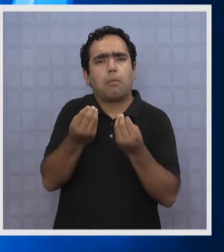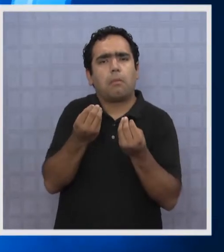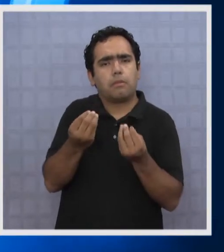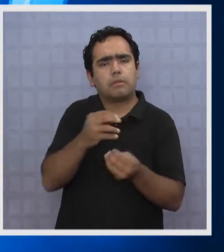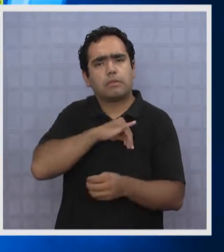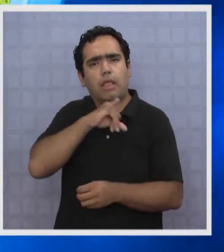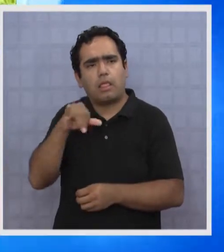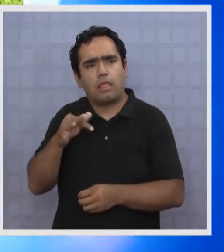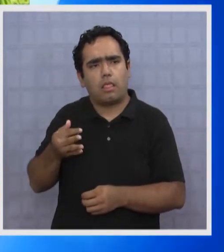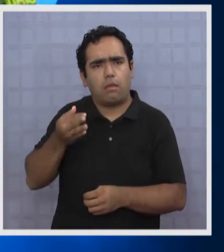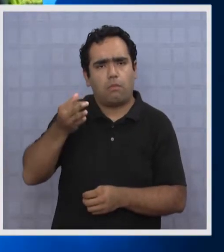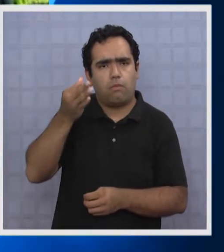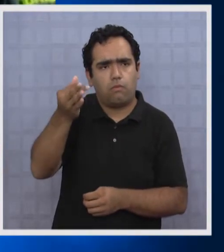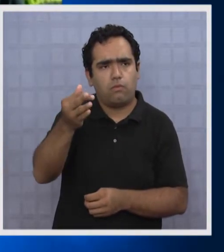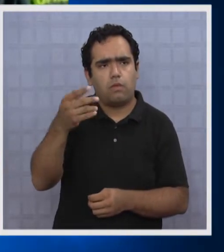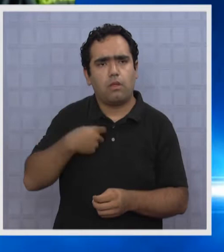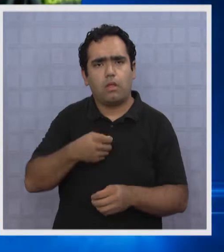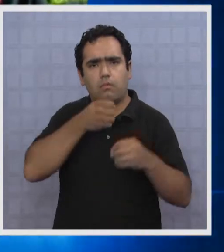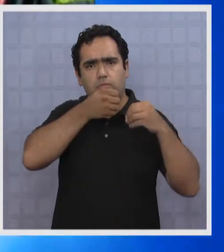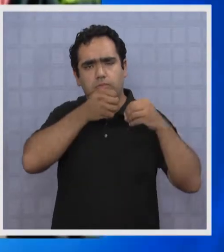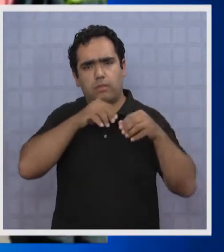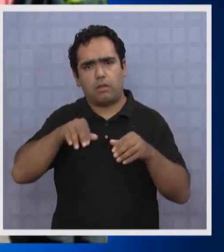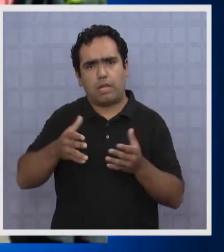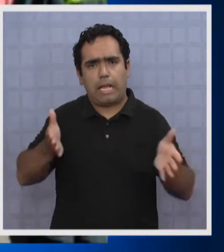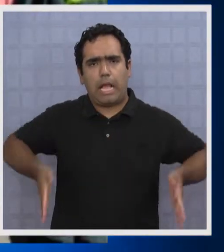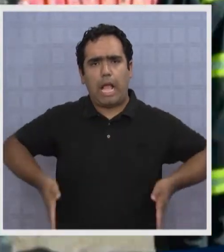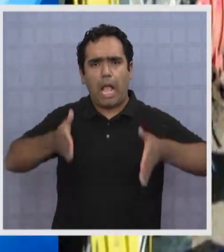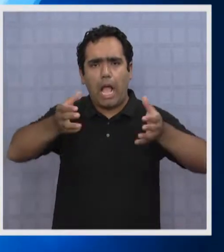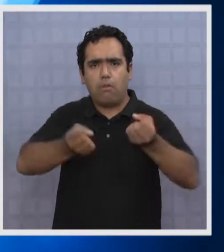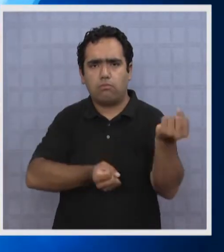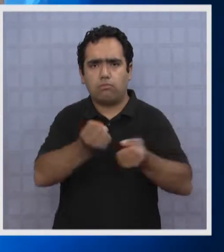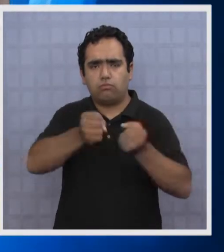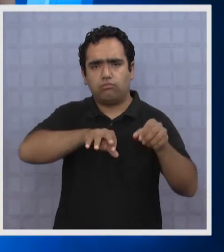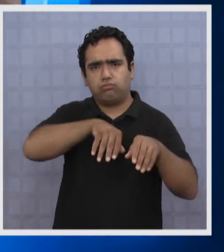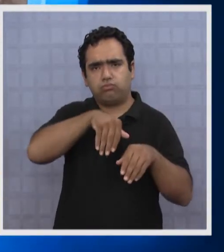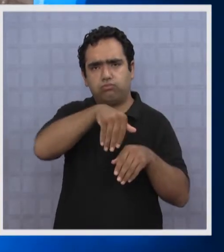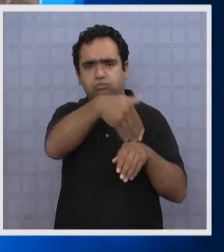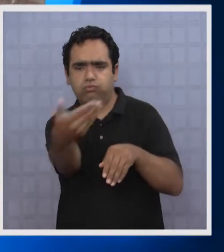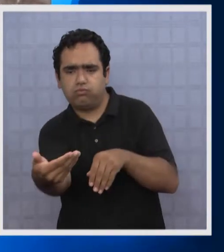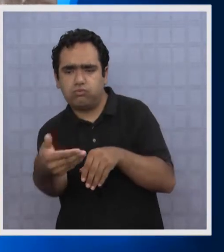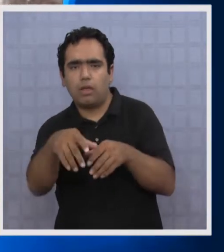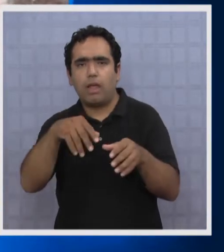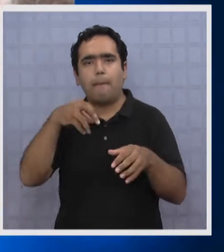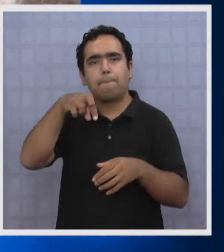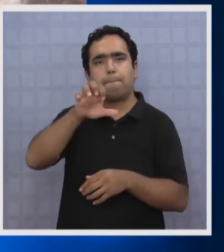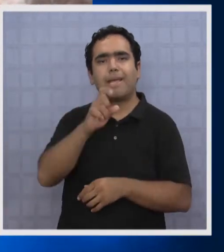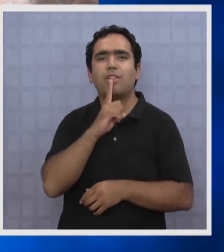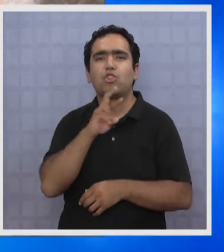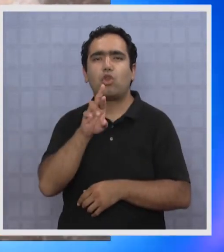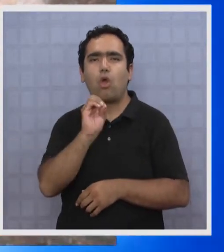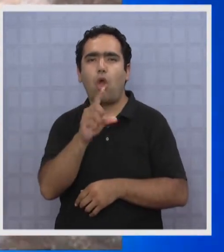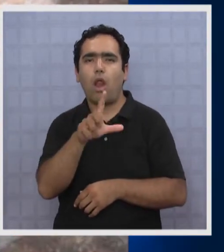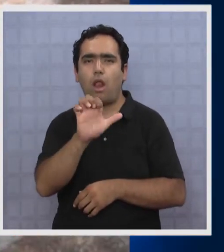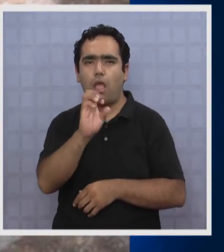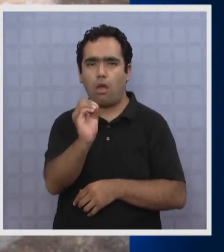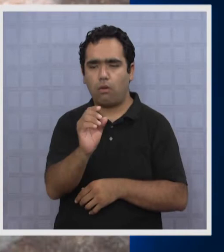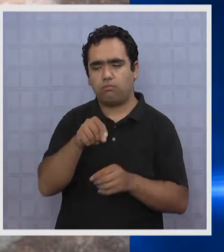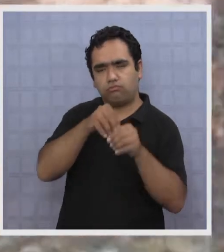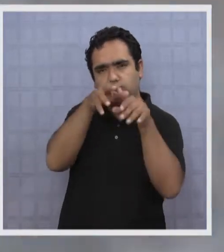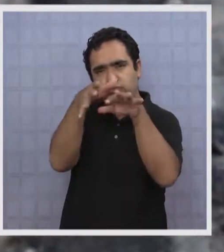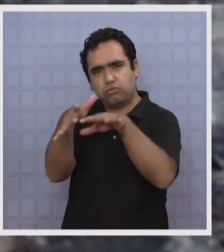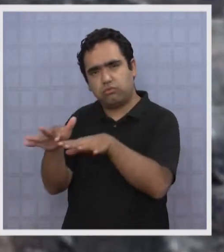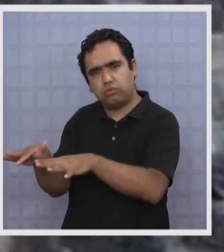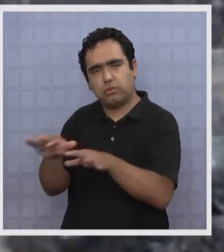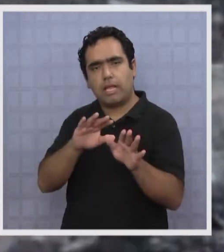respecto de las causas y efectos que podría tener el derrame de petróleo desde un camión hecho ocurrido la tarde del lunes